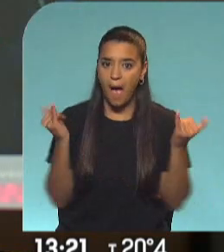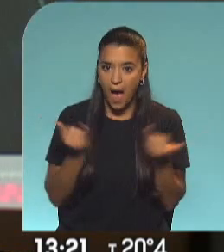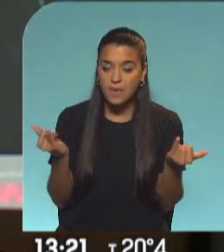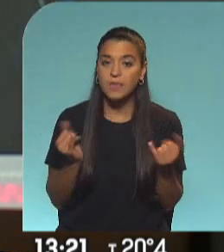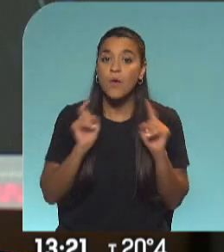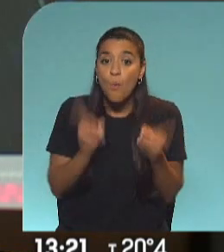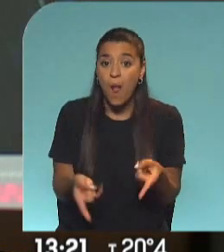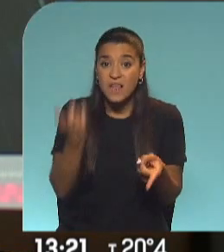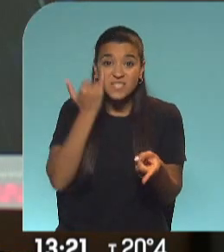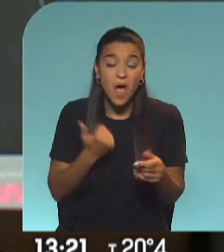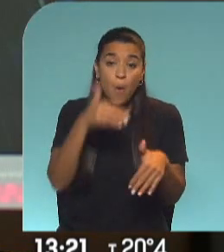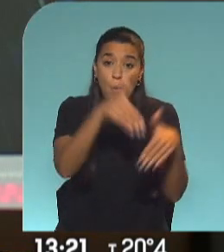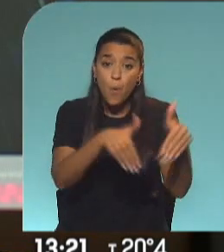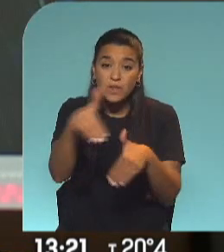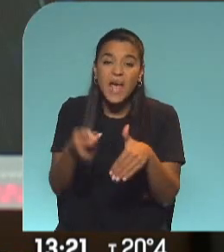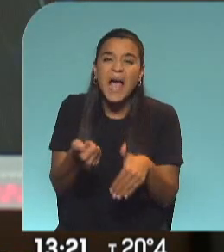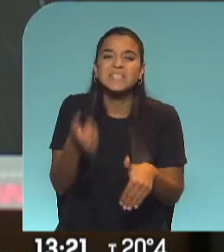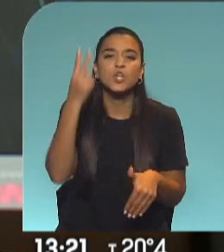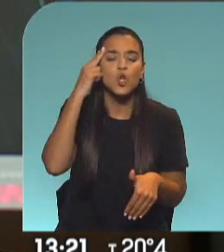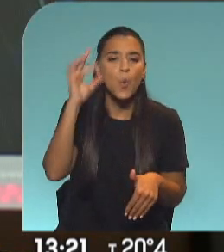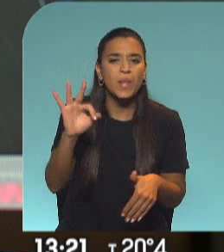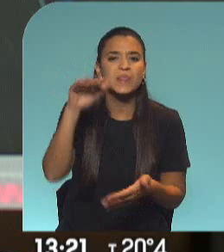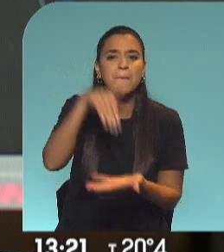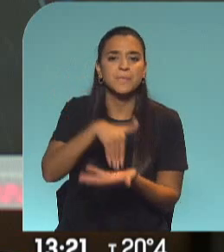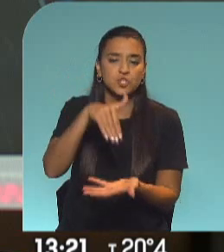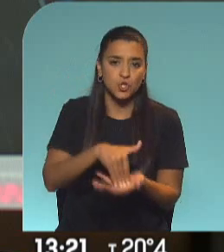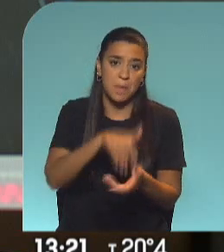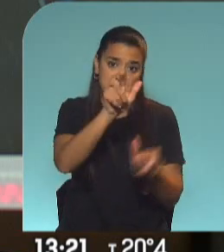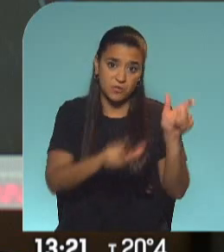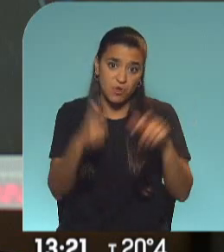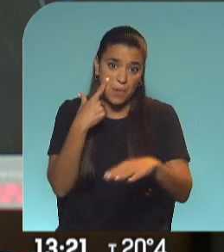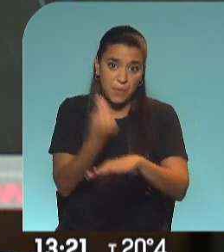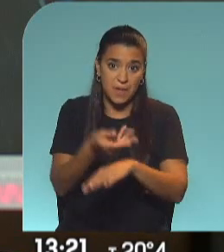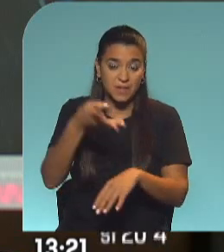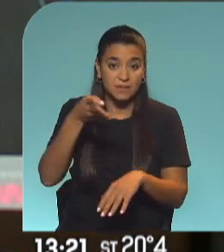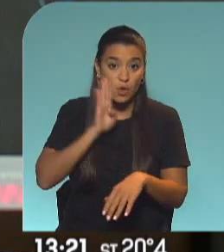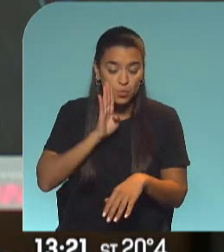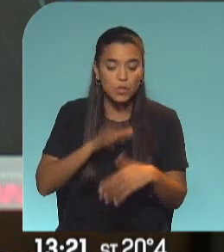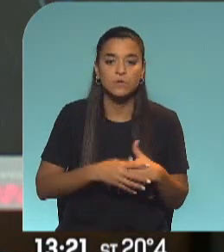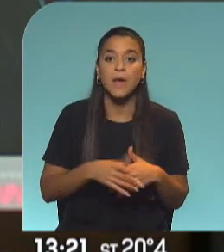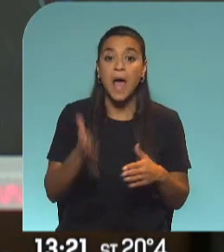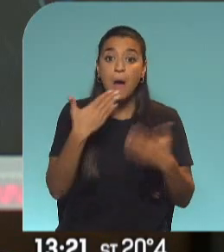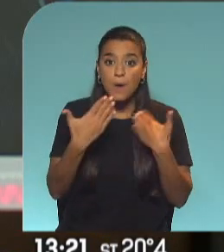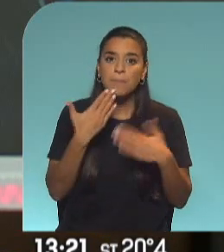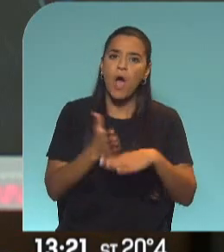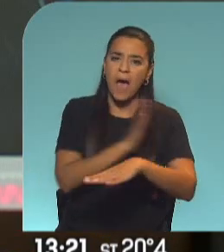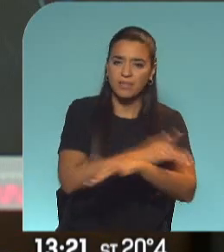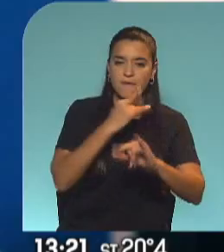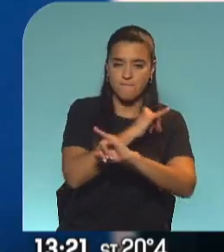pesar de que ya votaron casi 90 millones de ciudadanos. Para hablar de este tema, antes vemos el